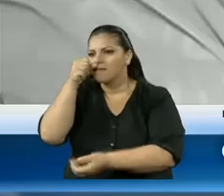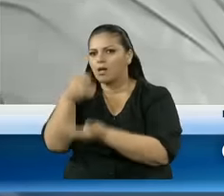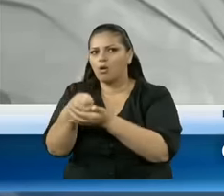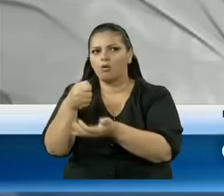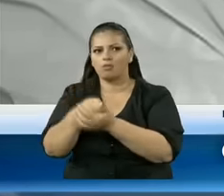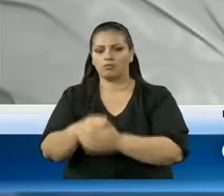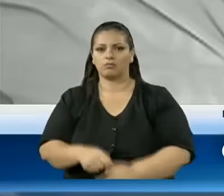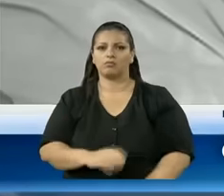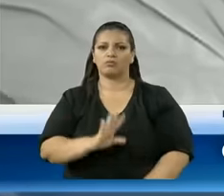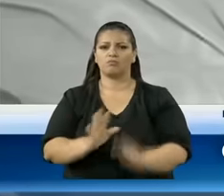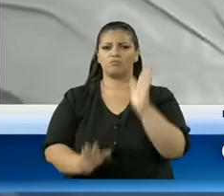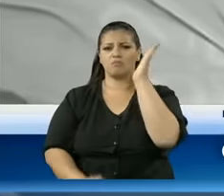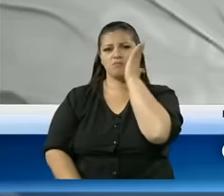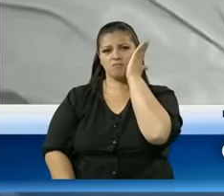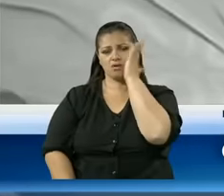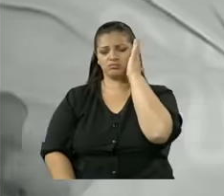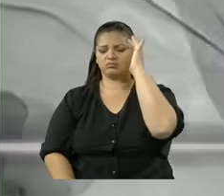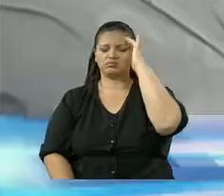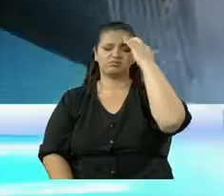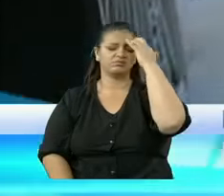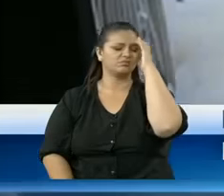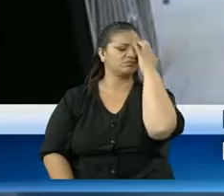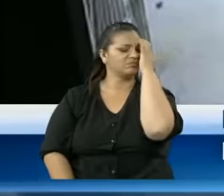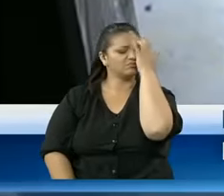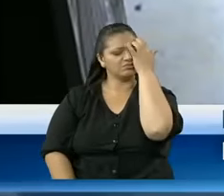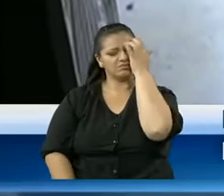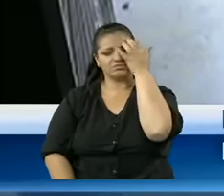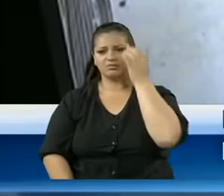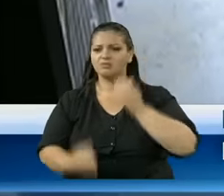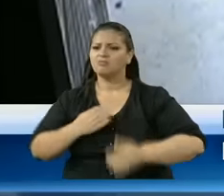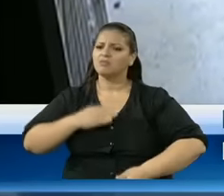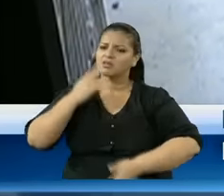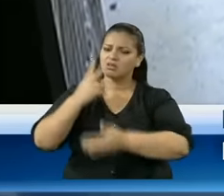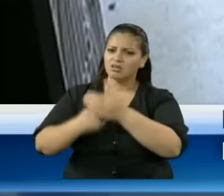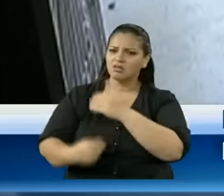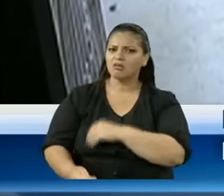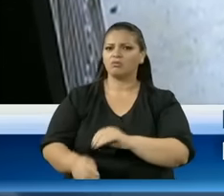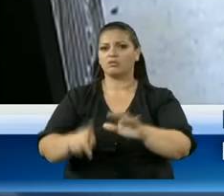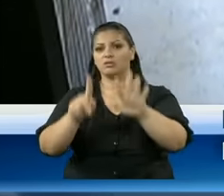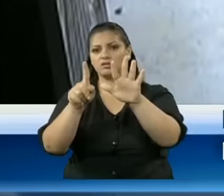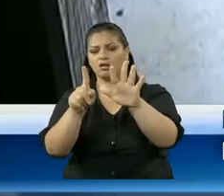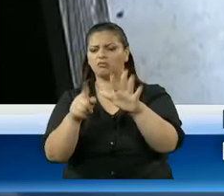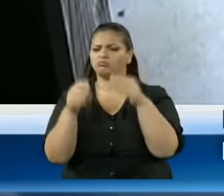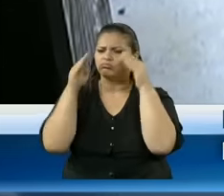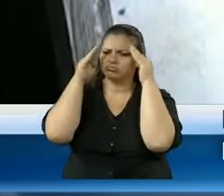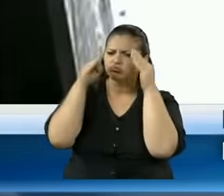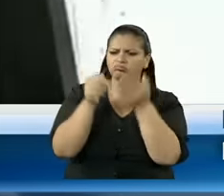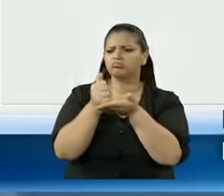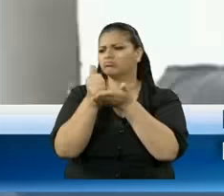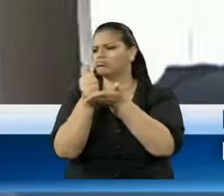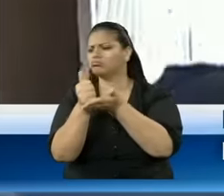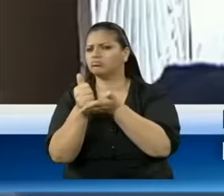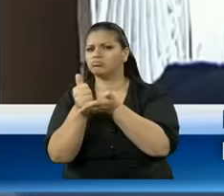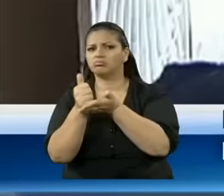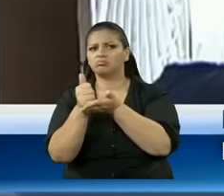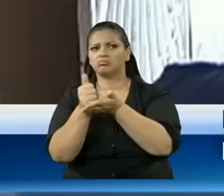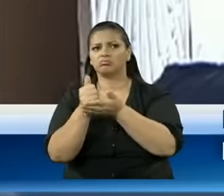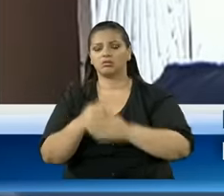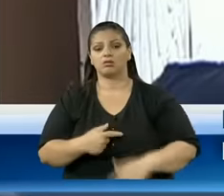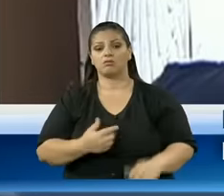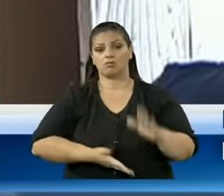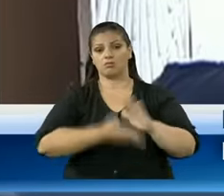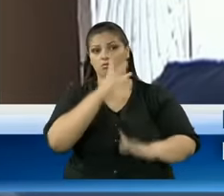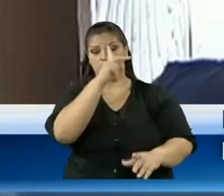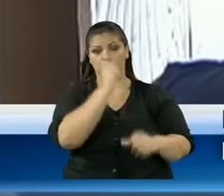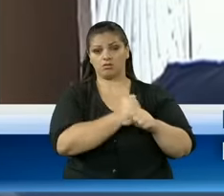no sabe en qué instante se zafó de la formación que toda familia aspira para sus hijos. Yo trabajo